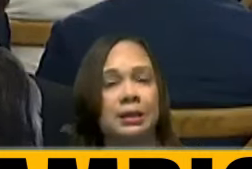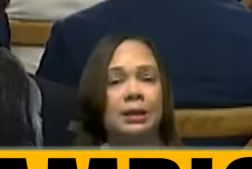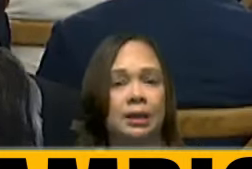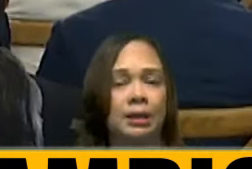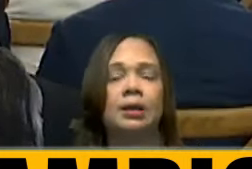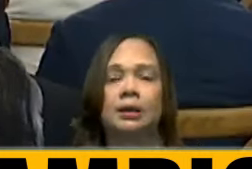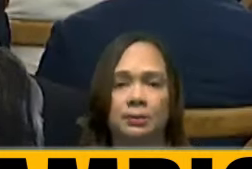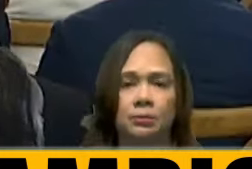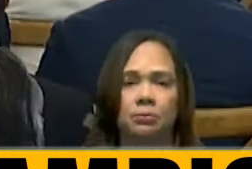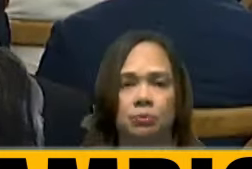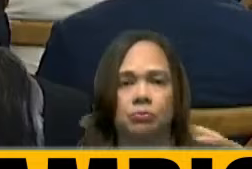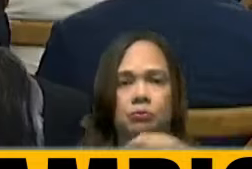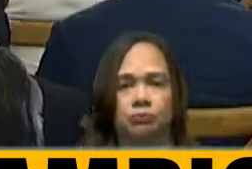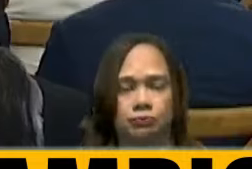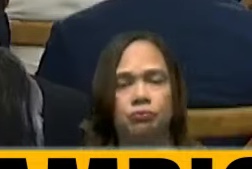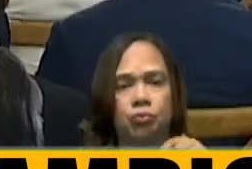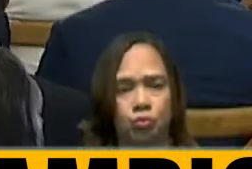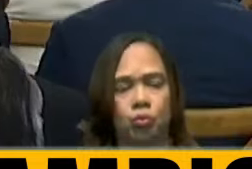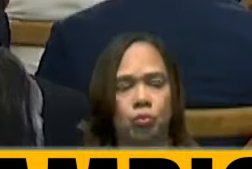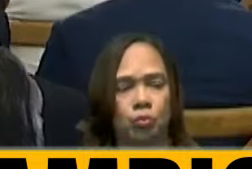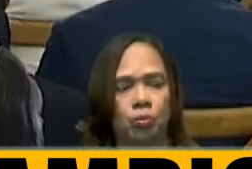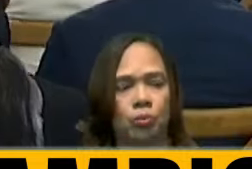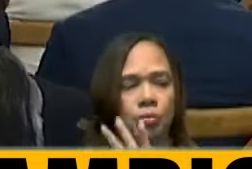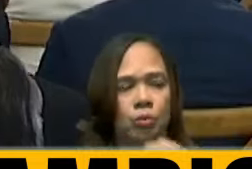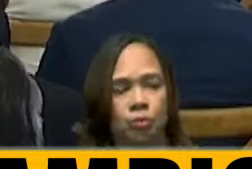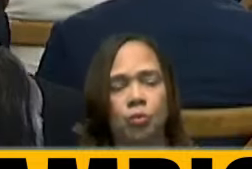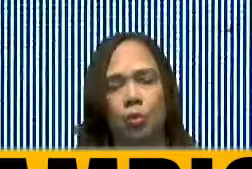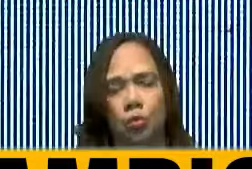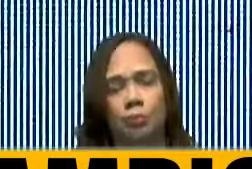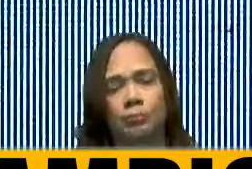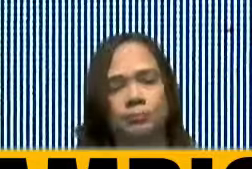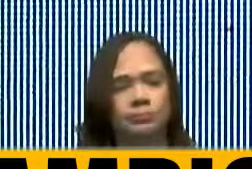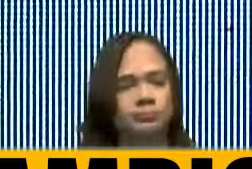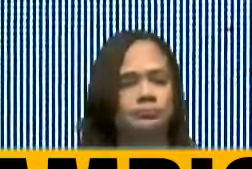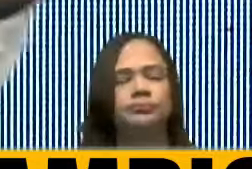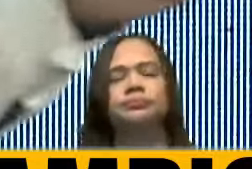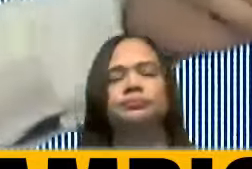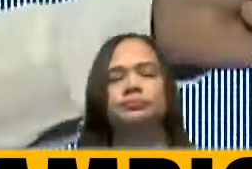educación y el mesit incorporado en en